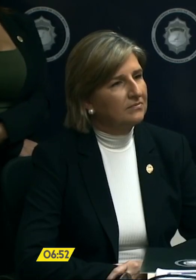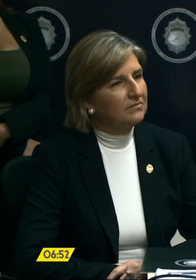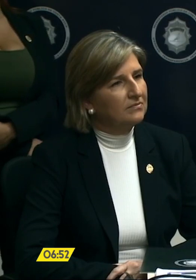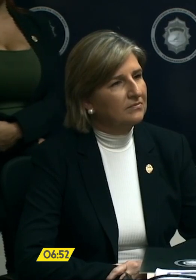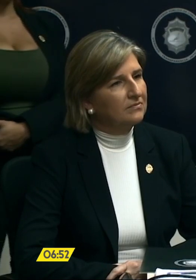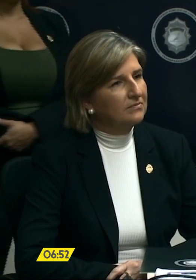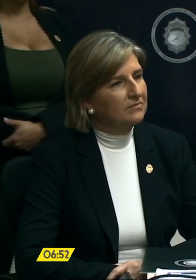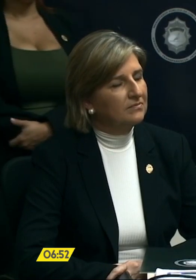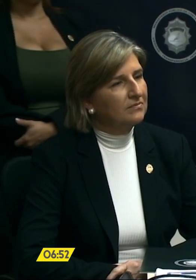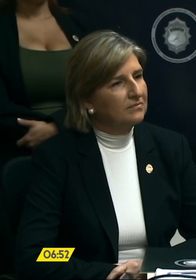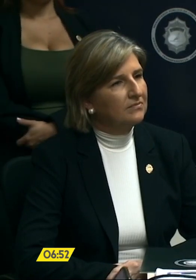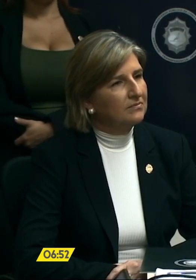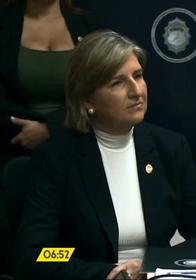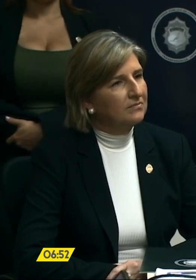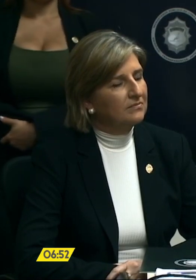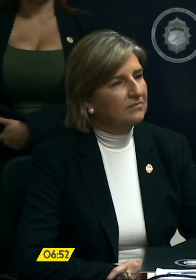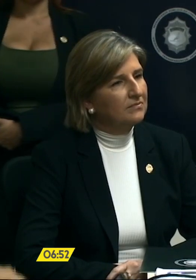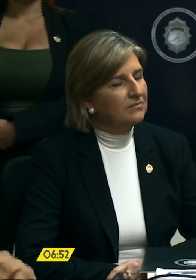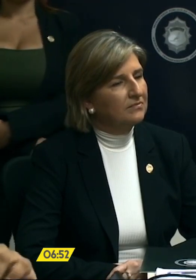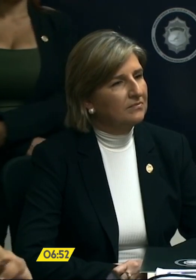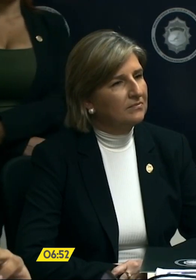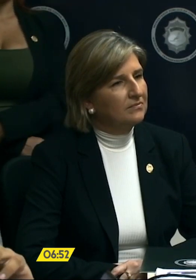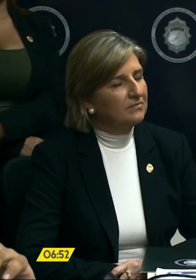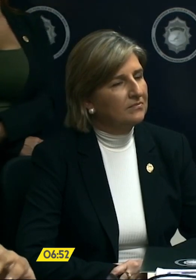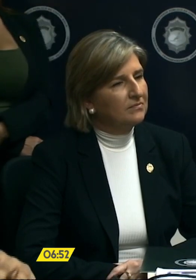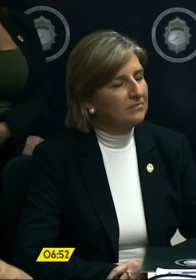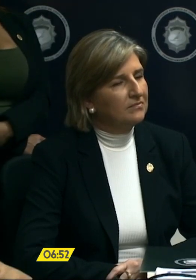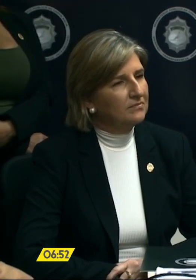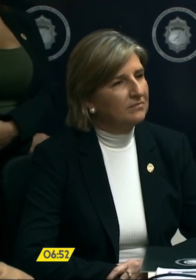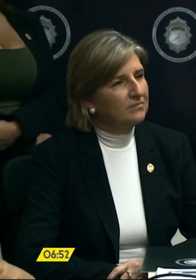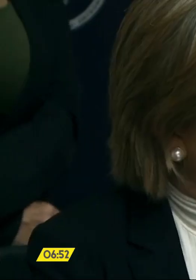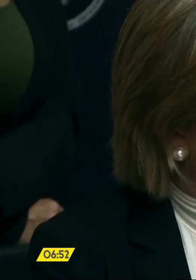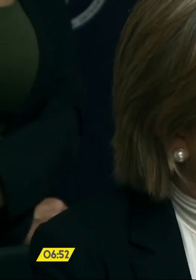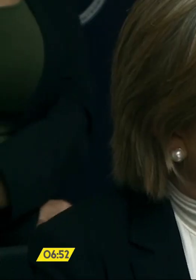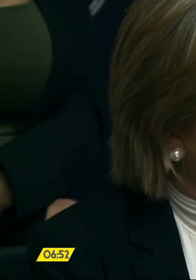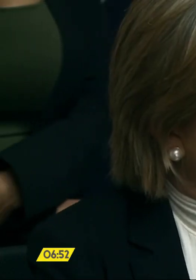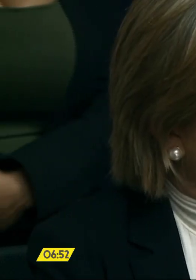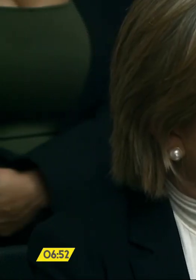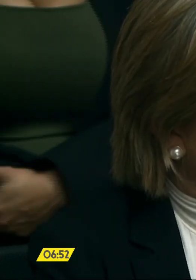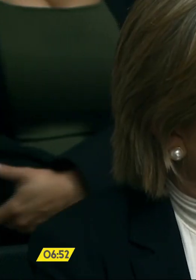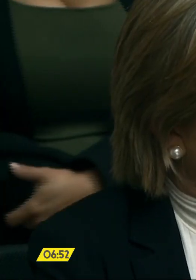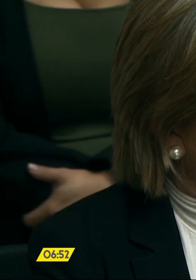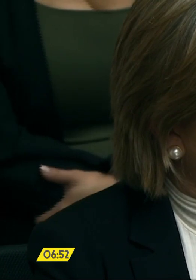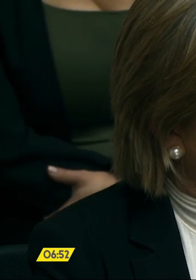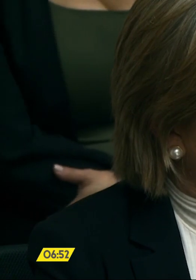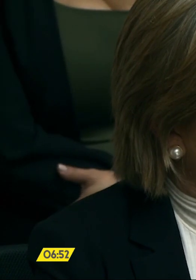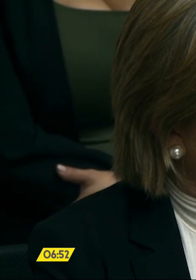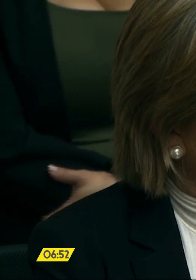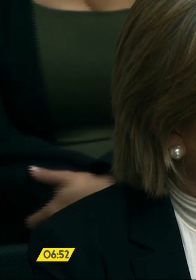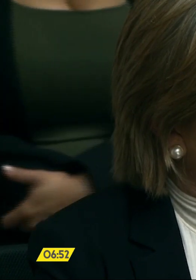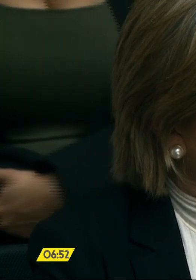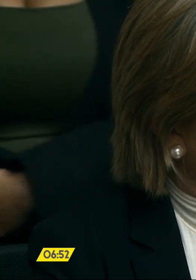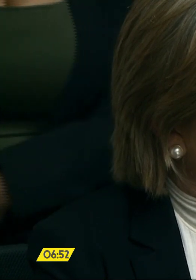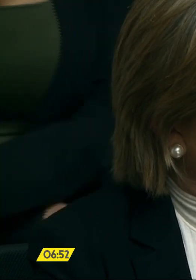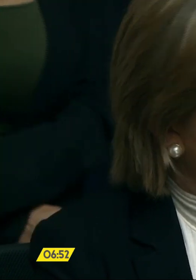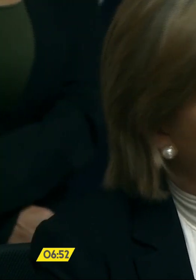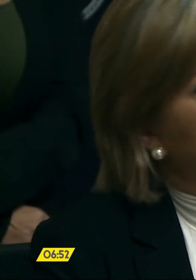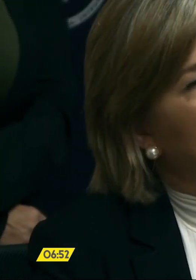Edal, teniendo en cuenta el proceso que se lleva en la Corte y demás, a ellos también se les hacen entrevistas